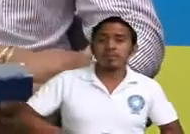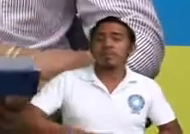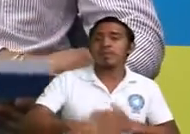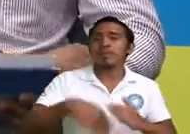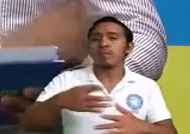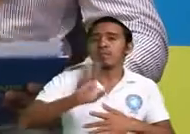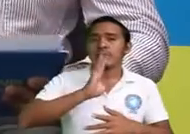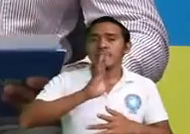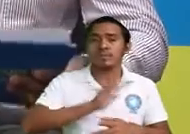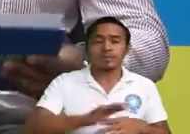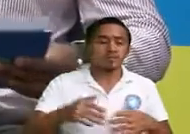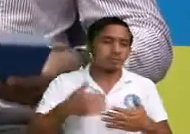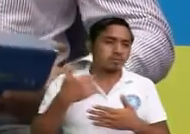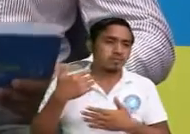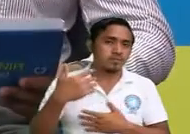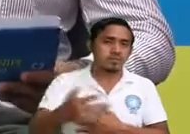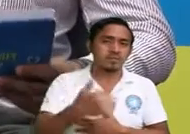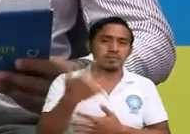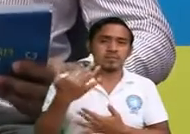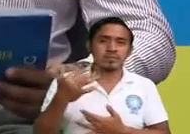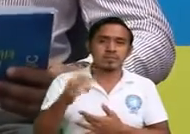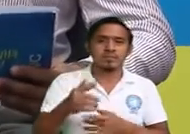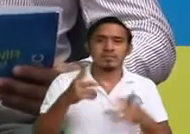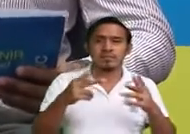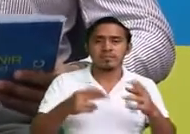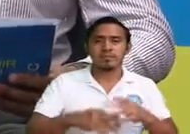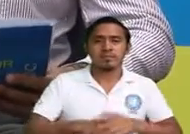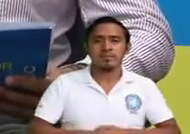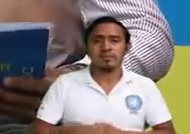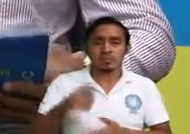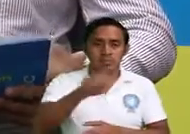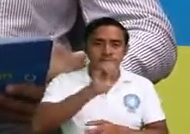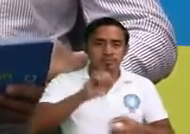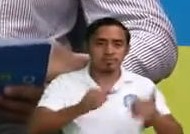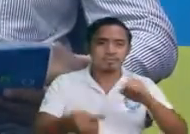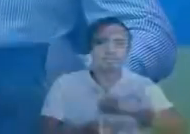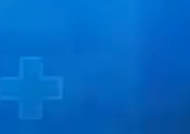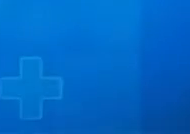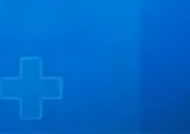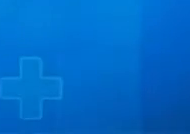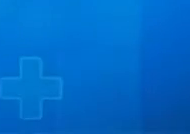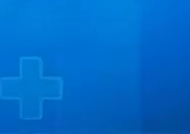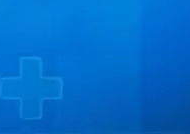vamos a seguir abordando cuando regresemos de la siguiente pausa. Usted no le cambie de canal.